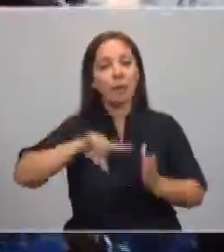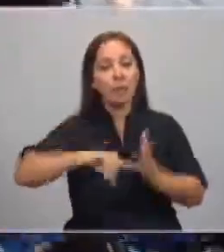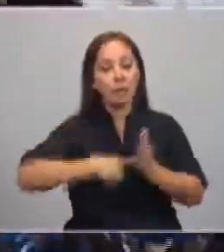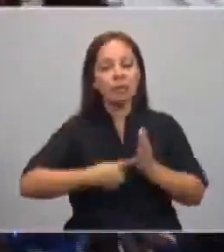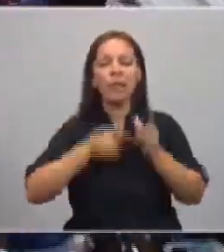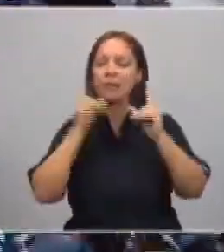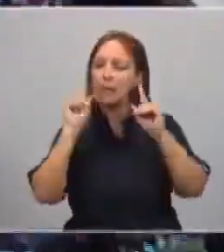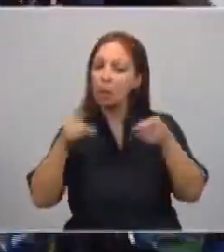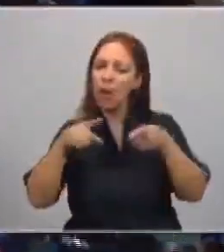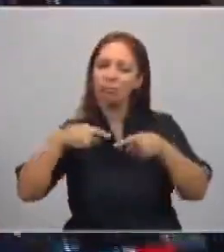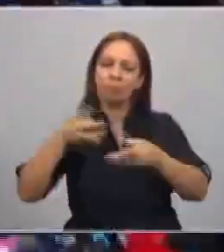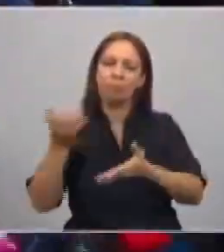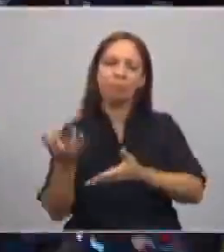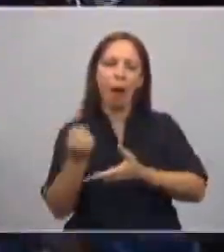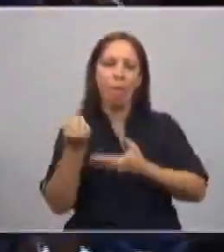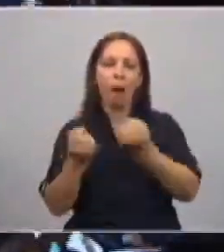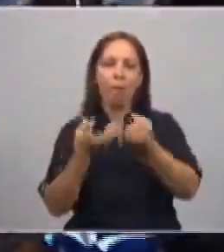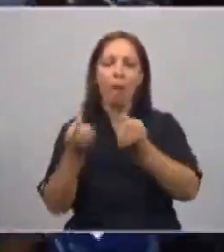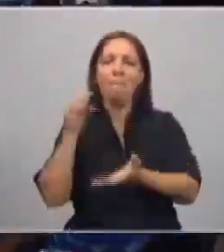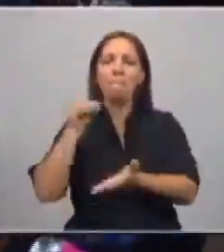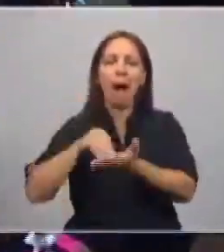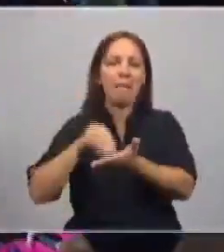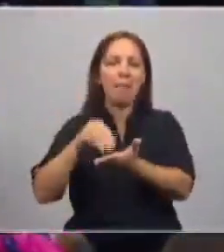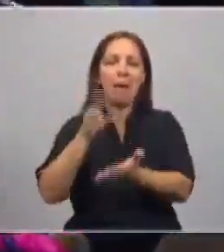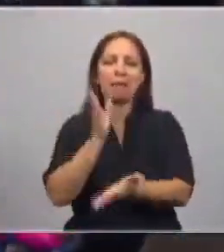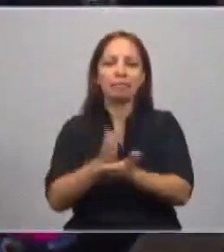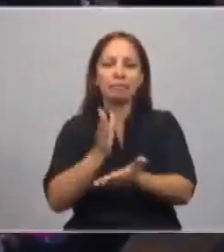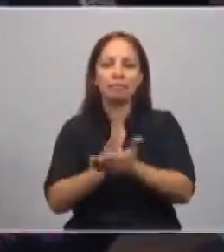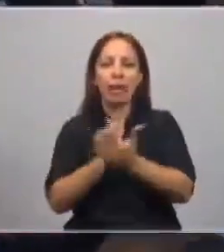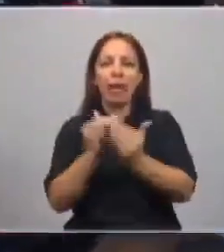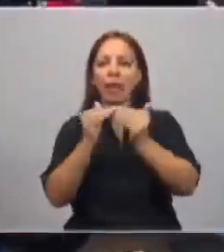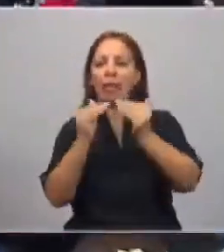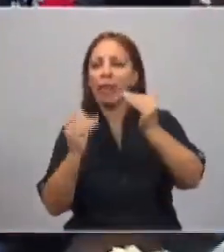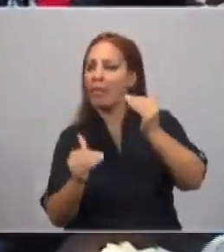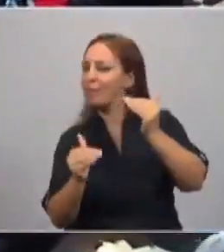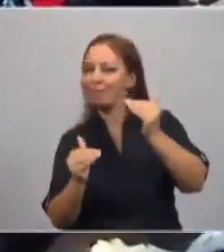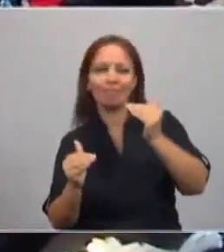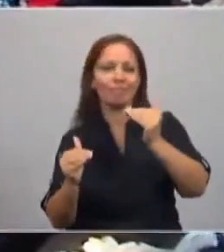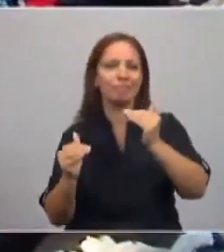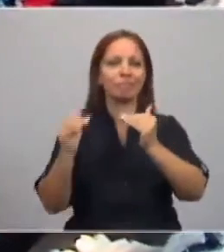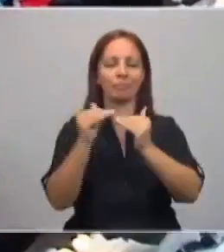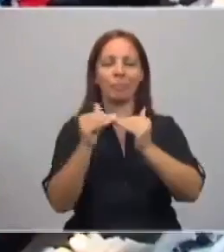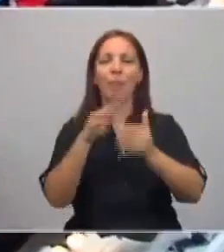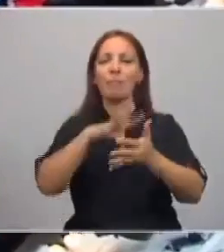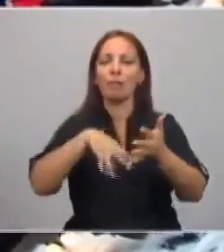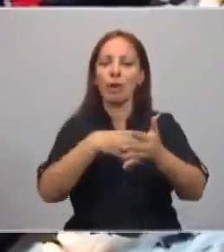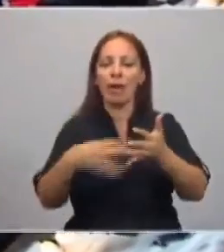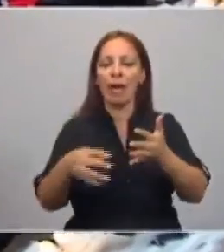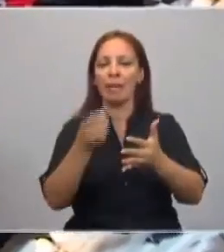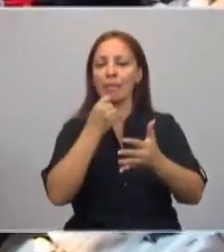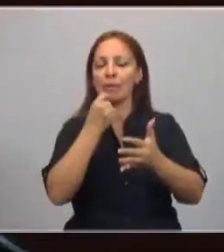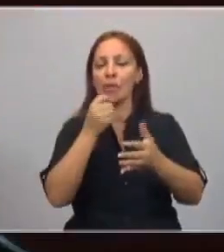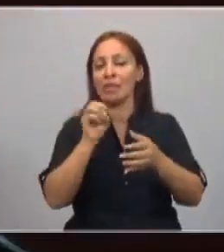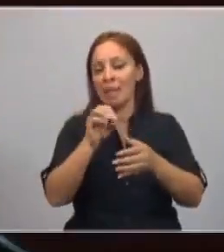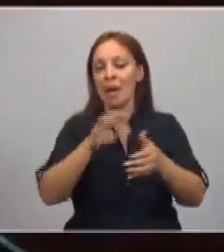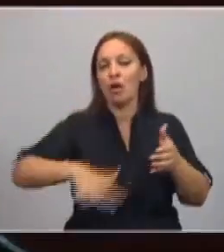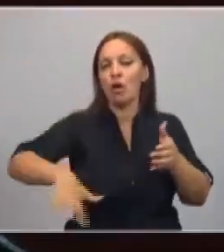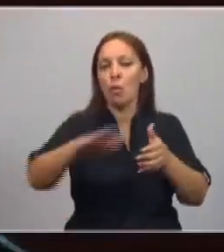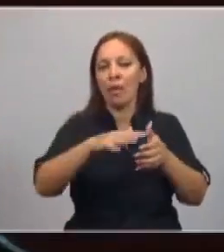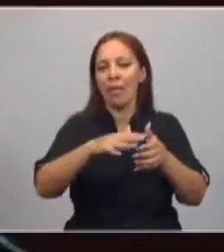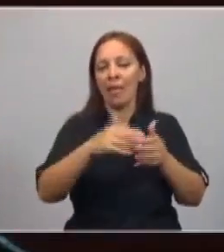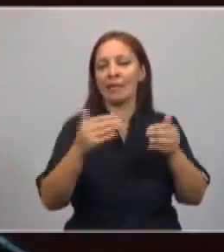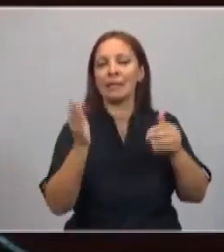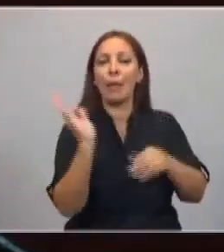seguir ampliando los derechos y reduciendo las inequidades con programas como Comunidades sin Violencia, trabajando junto